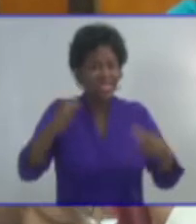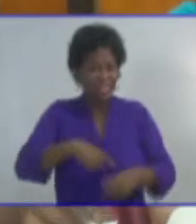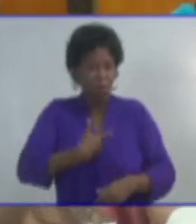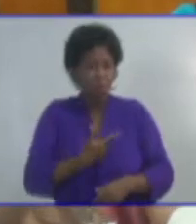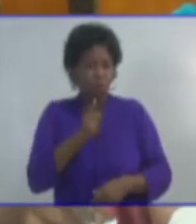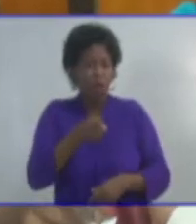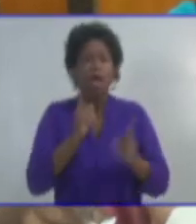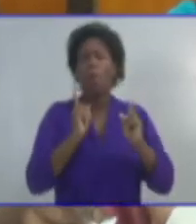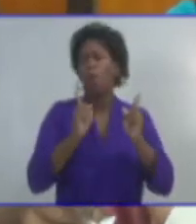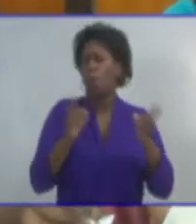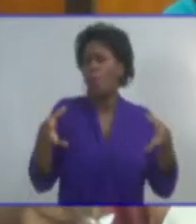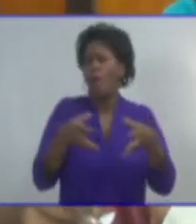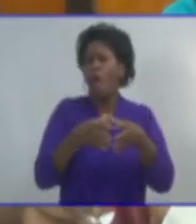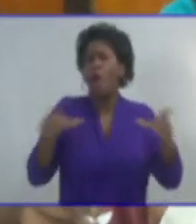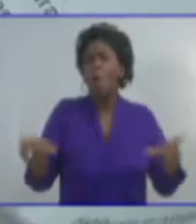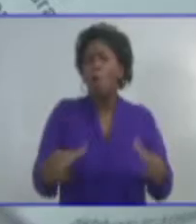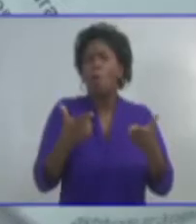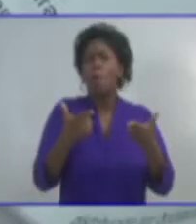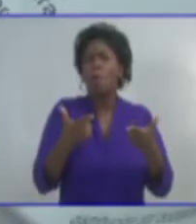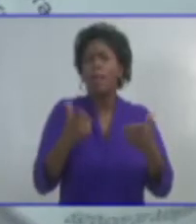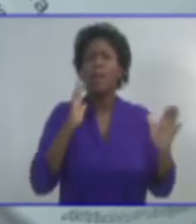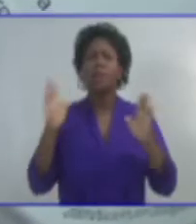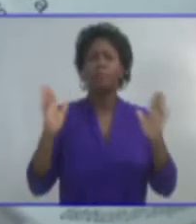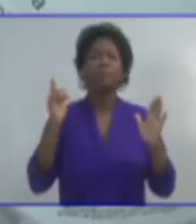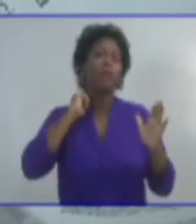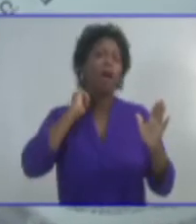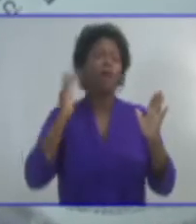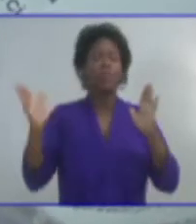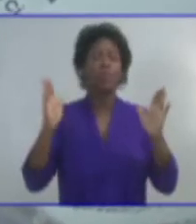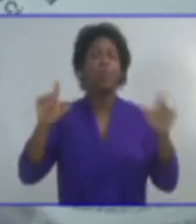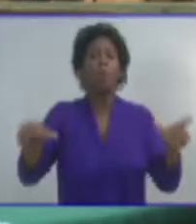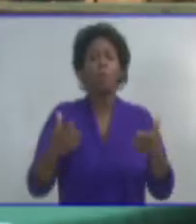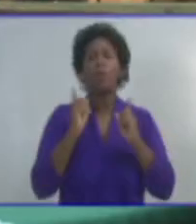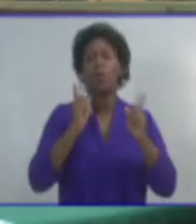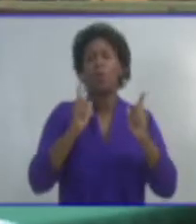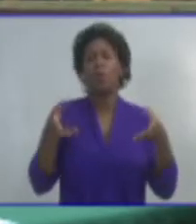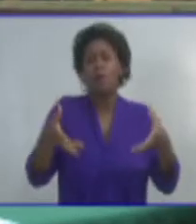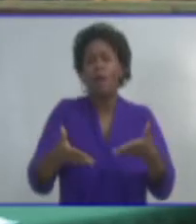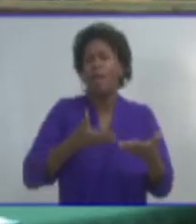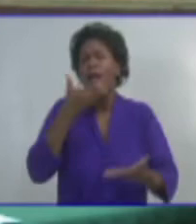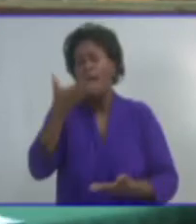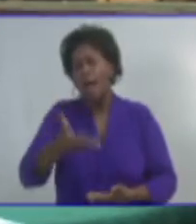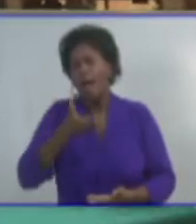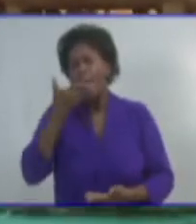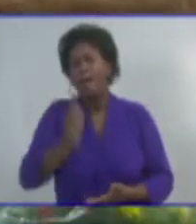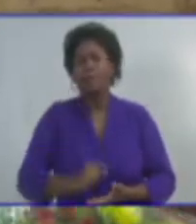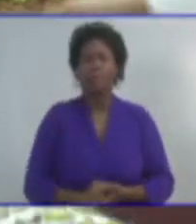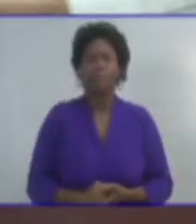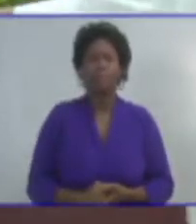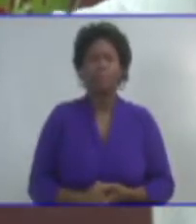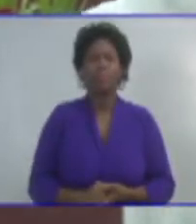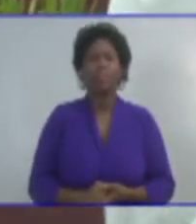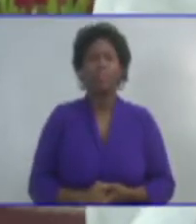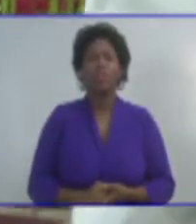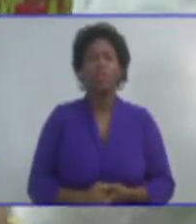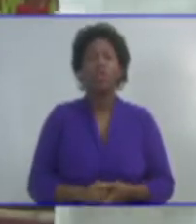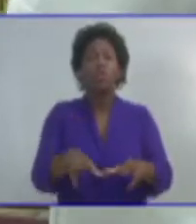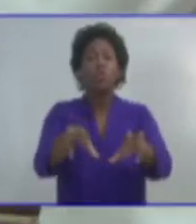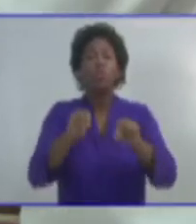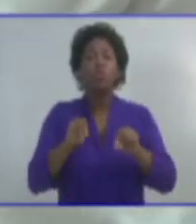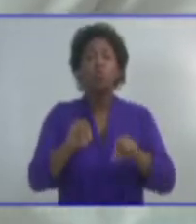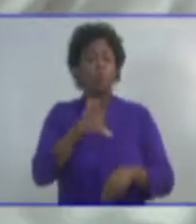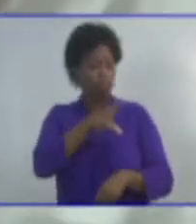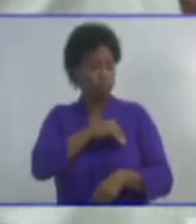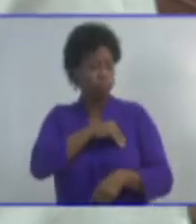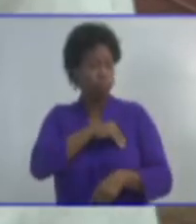el cumplimiento de sus actividades en medio del azote de la COVID-19. En la ocasión, nuevos delegados recibieron el sello que los acredita